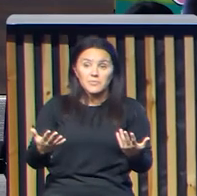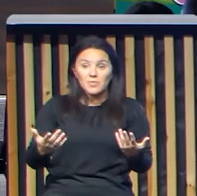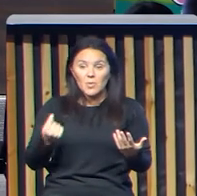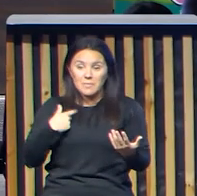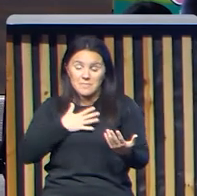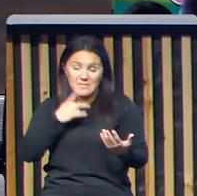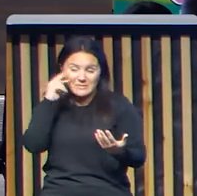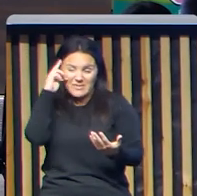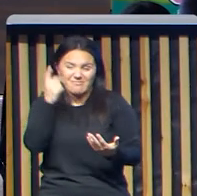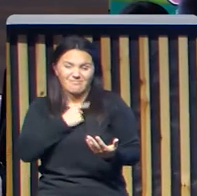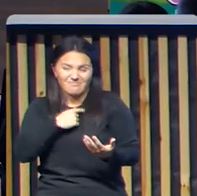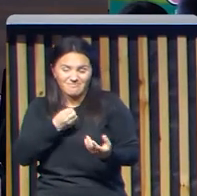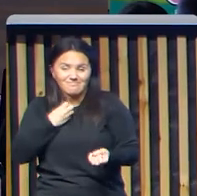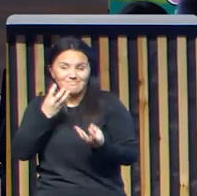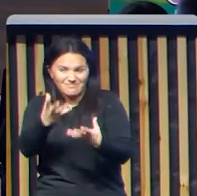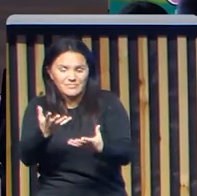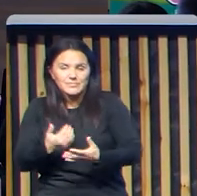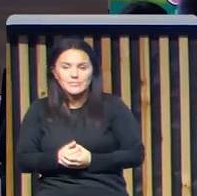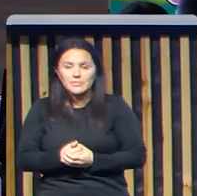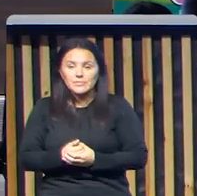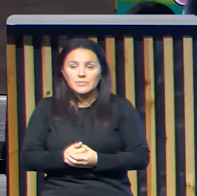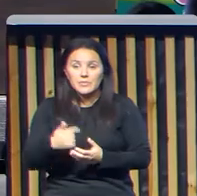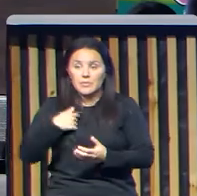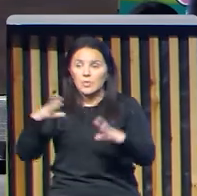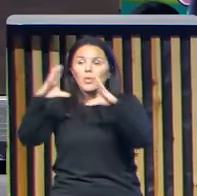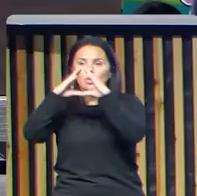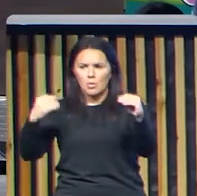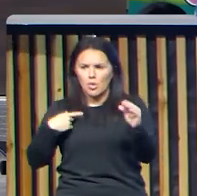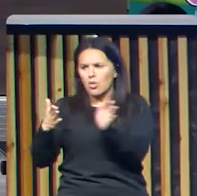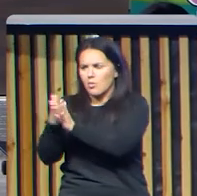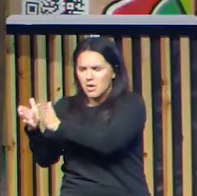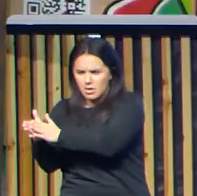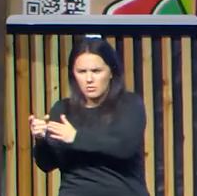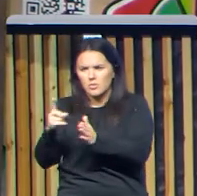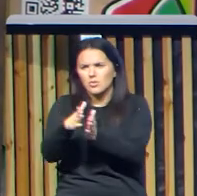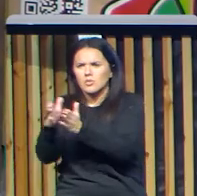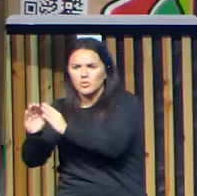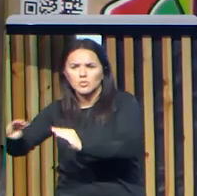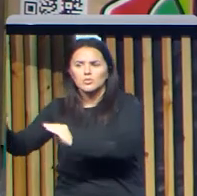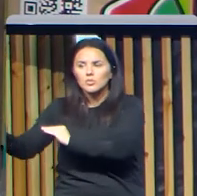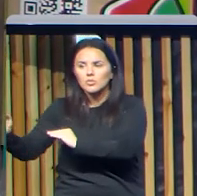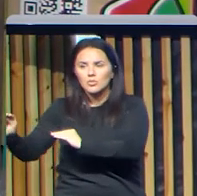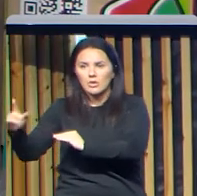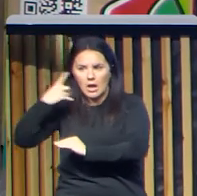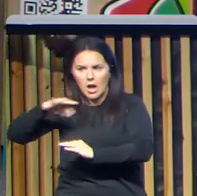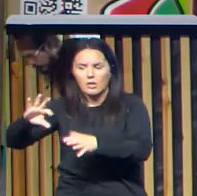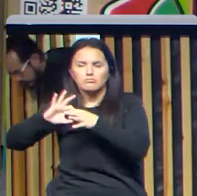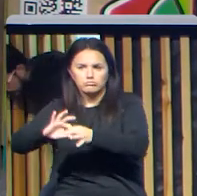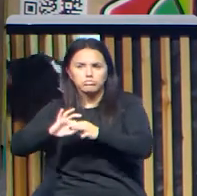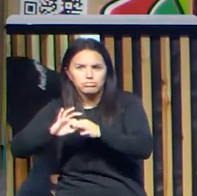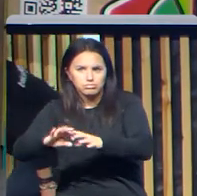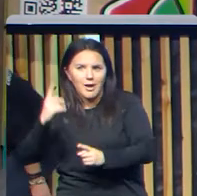sé una anécdota no y es yo naturalmente mi facultad tengo colegas y además colegas que sin embargo son amigos